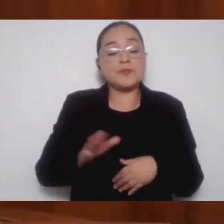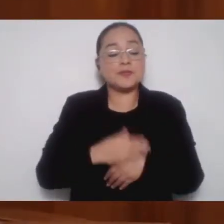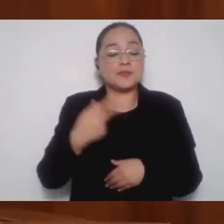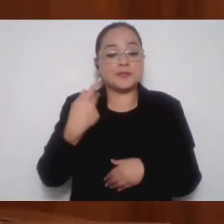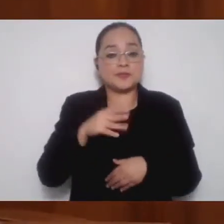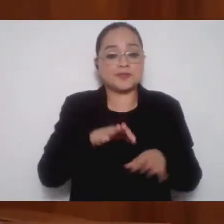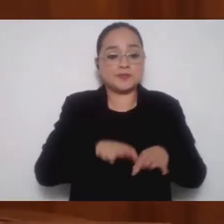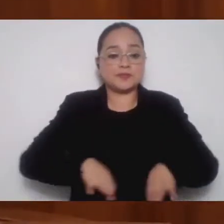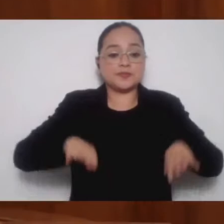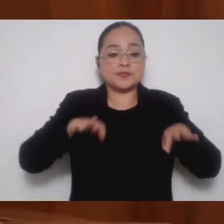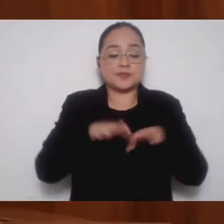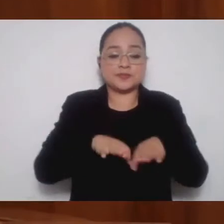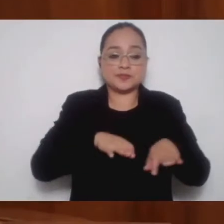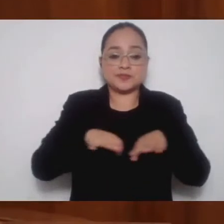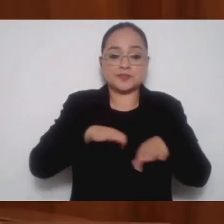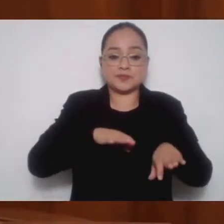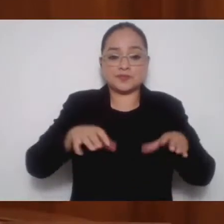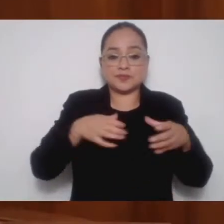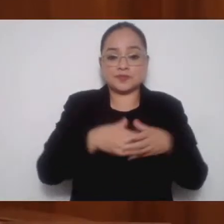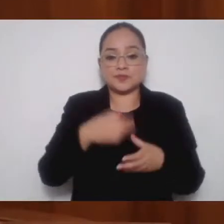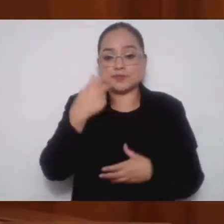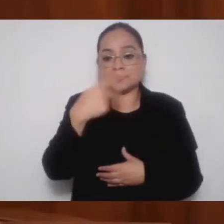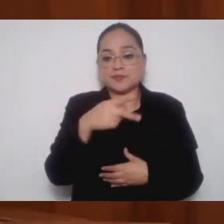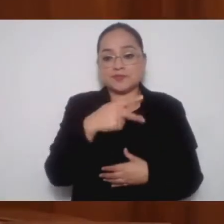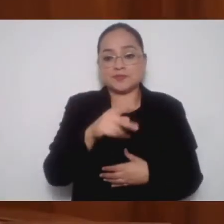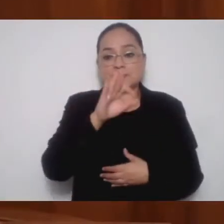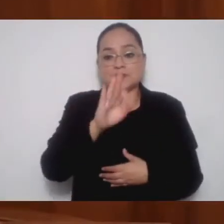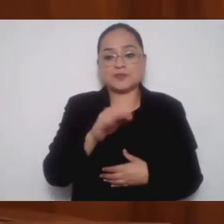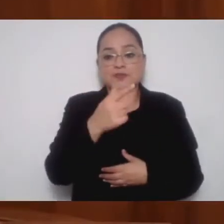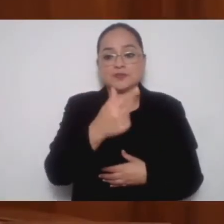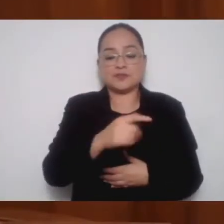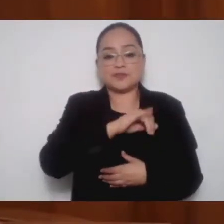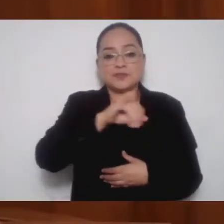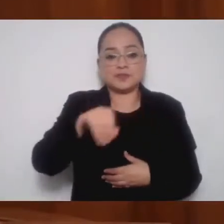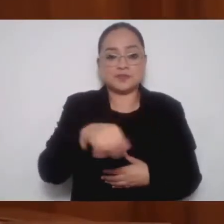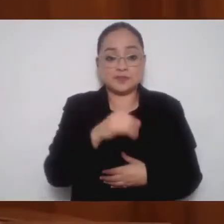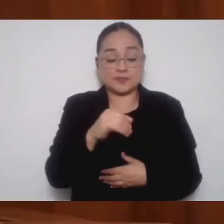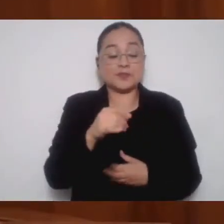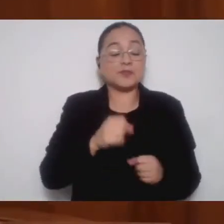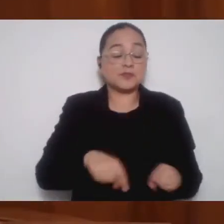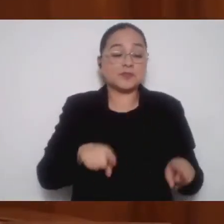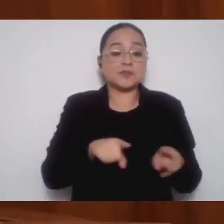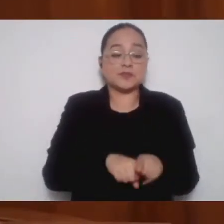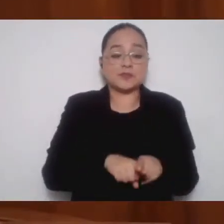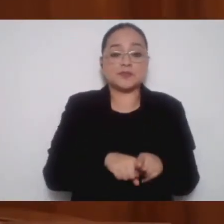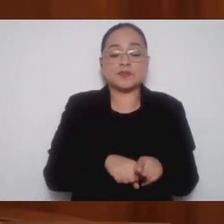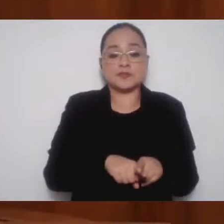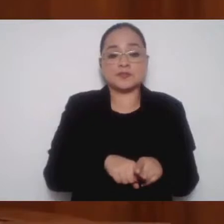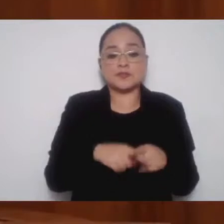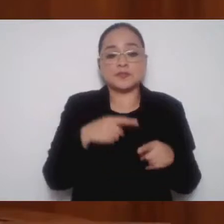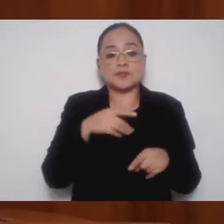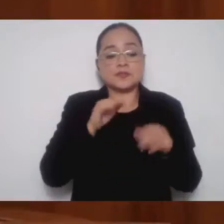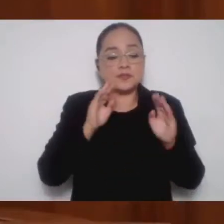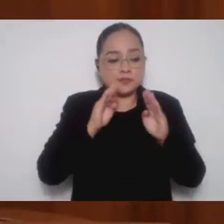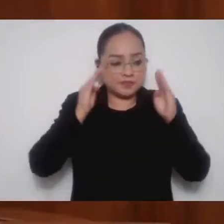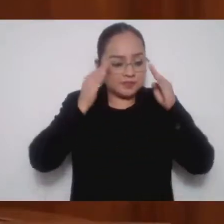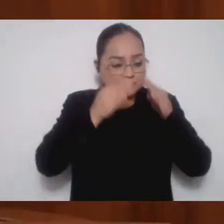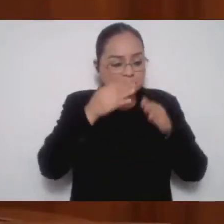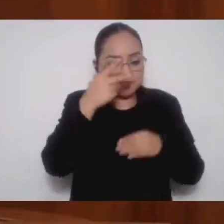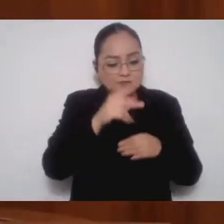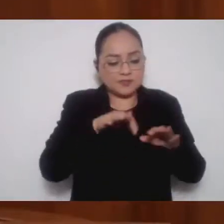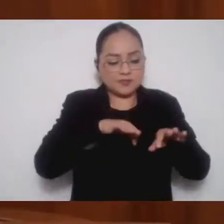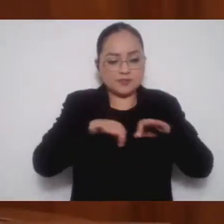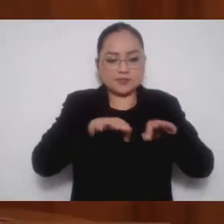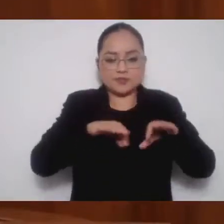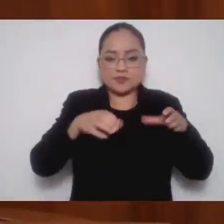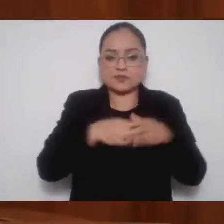función que se reserva al fiscal general de justicia, así como sobre el desempeño ético